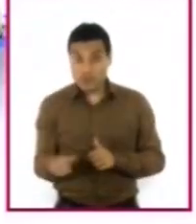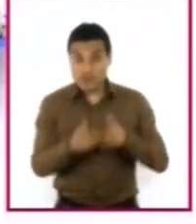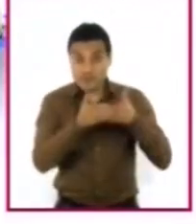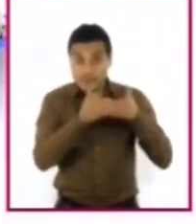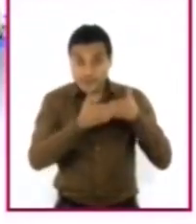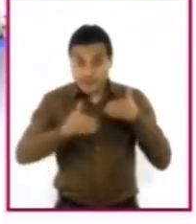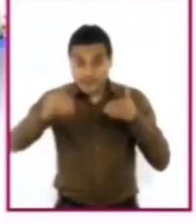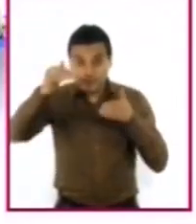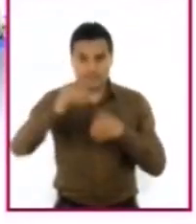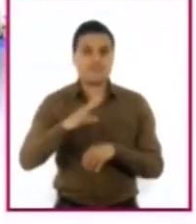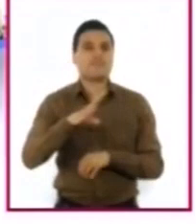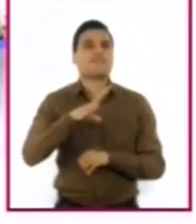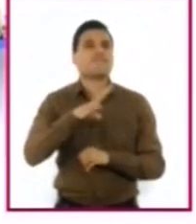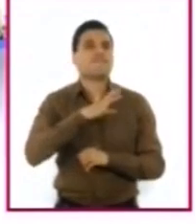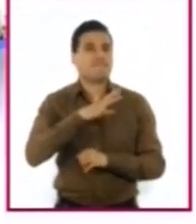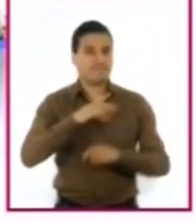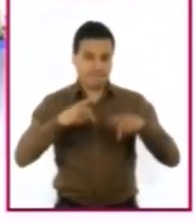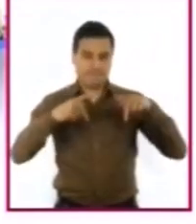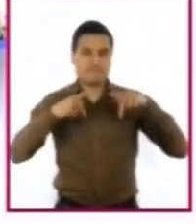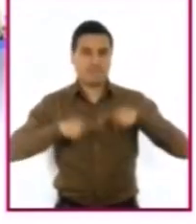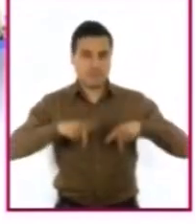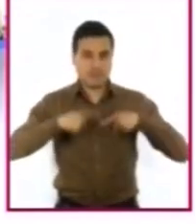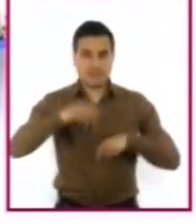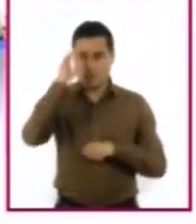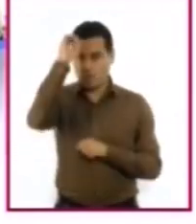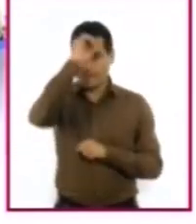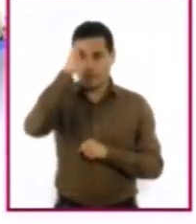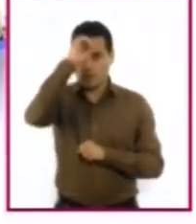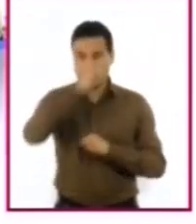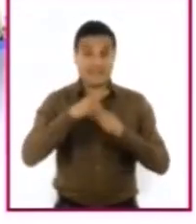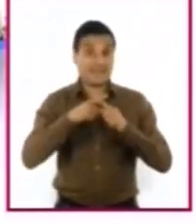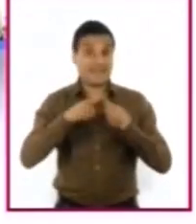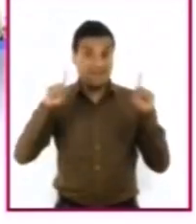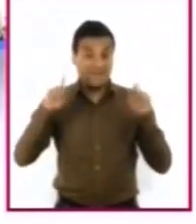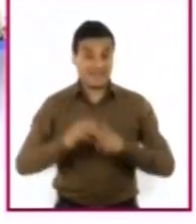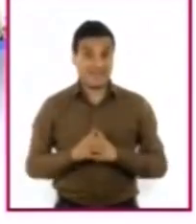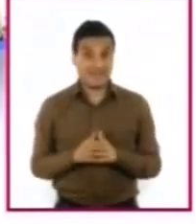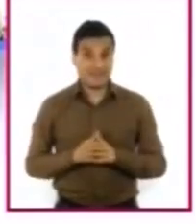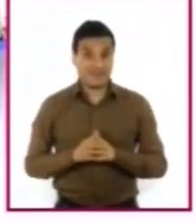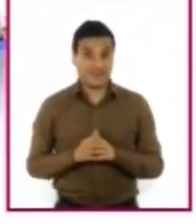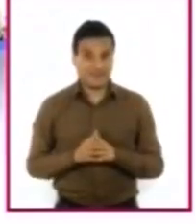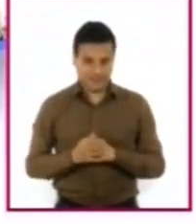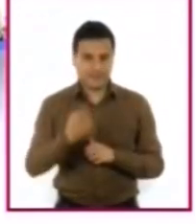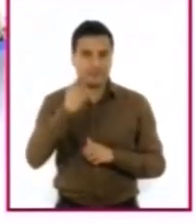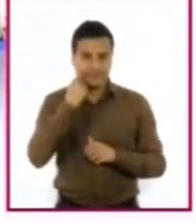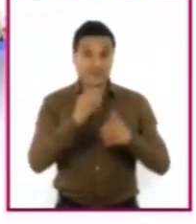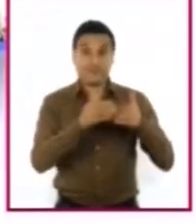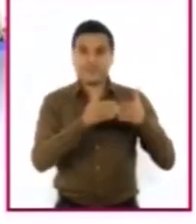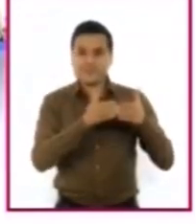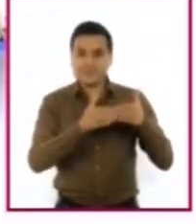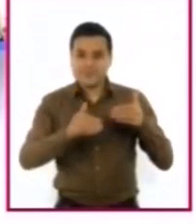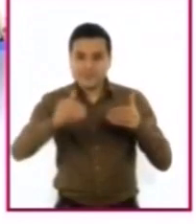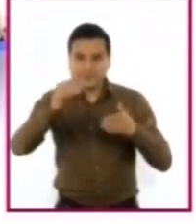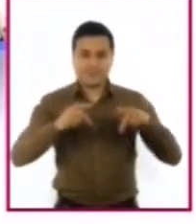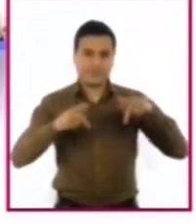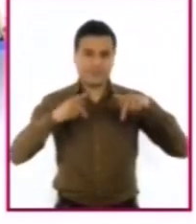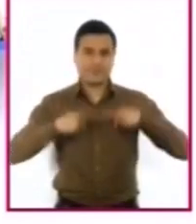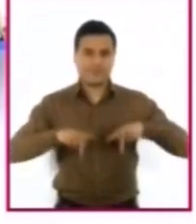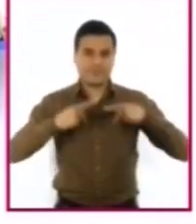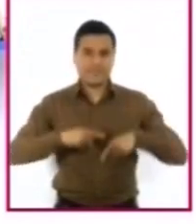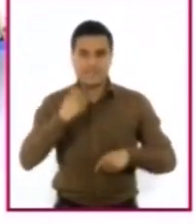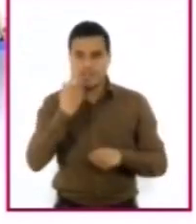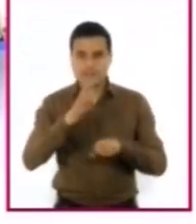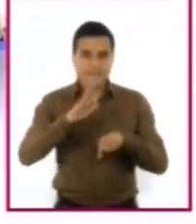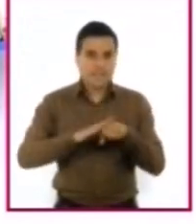aparecieran algunos oponentes a esta suposición. Con el paso de los años, aumentó el interés por las investigaciones sobre